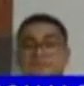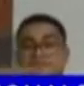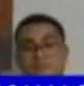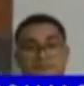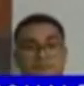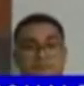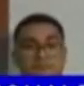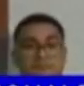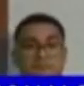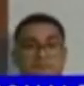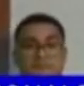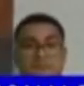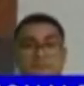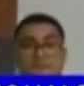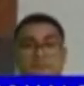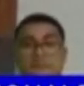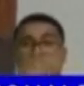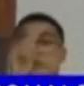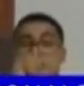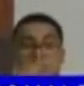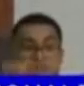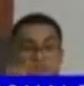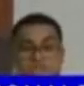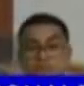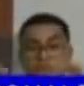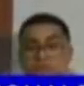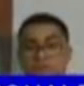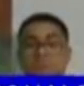Administración Sustentable de los Recursos Hídricos,